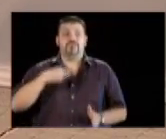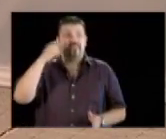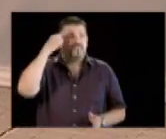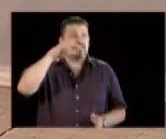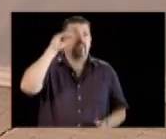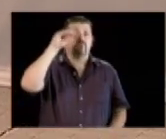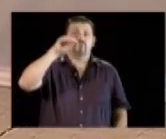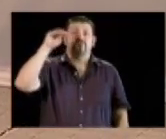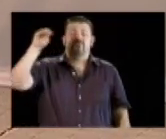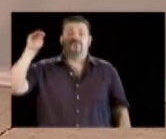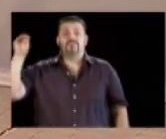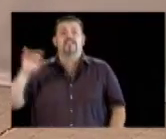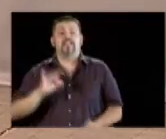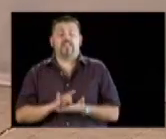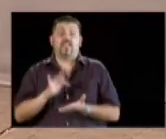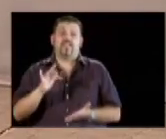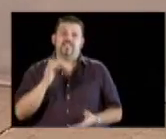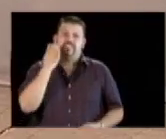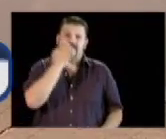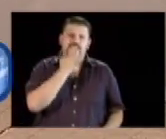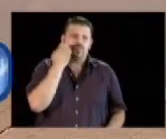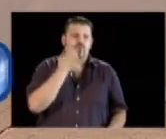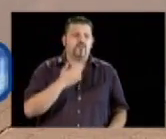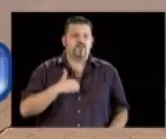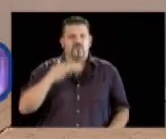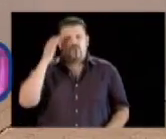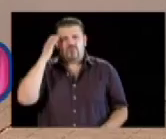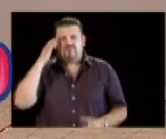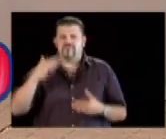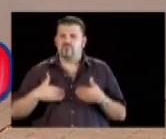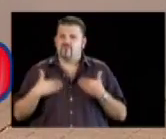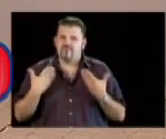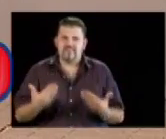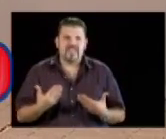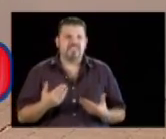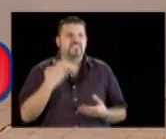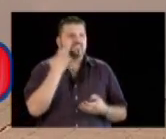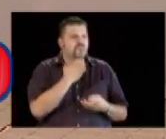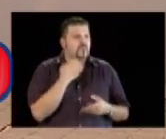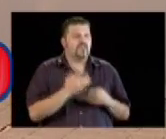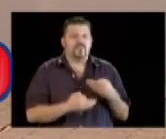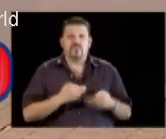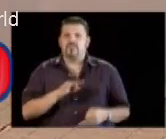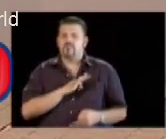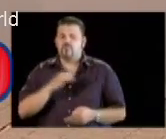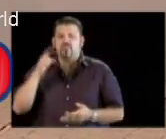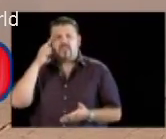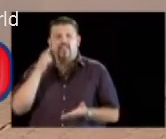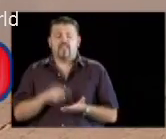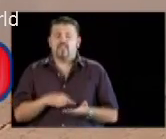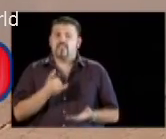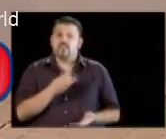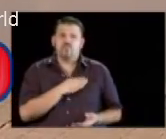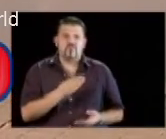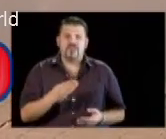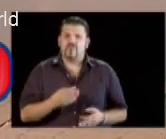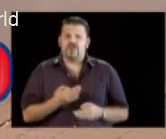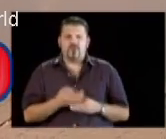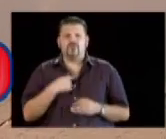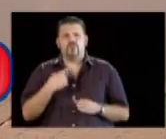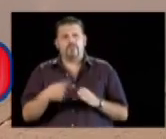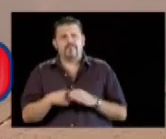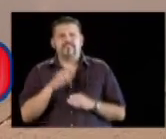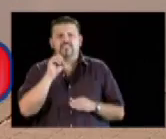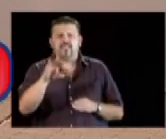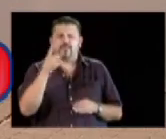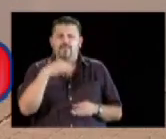el mundo y gracias a las escuelas tuve confianza en mí, creí en mí, creí que lo podía hacer. Y bueno, este es un mensaje para todo el